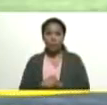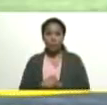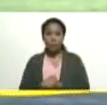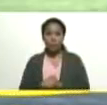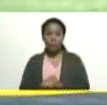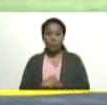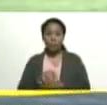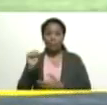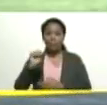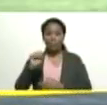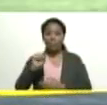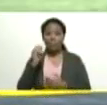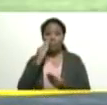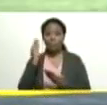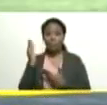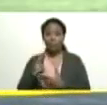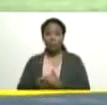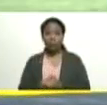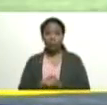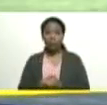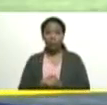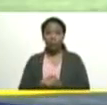Palabra cierta, ¿ves? ¿Ah?